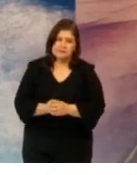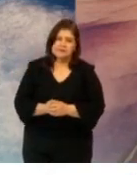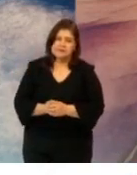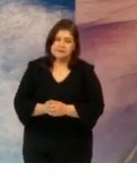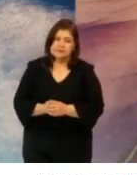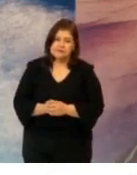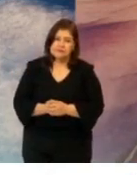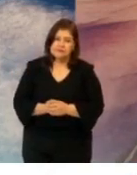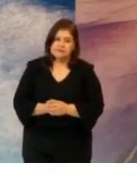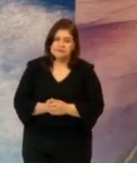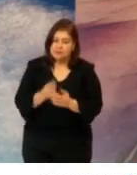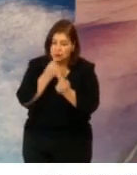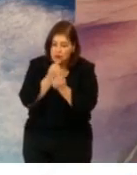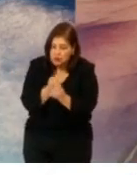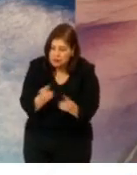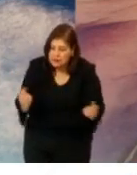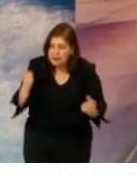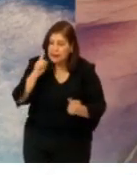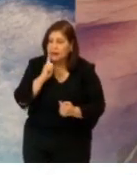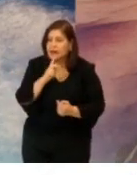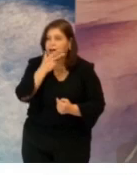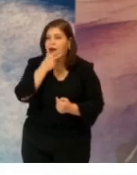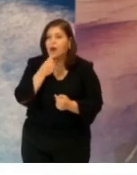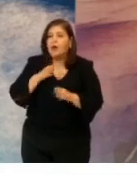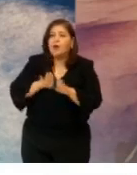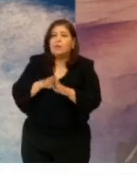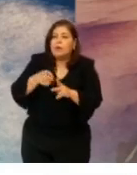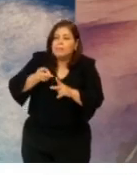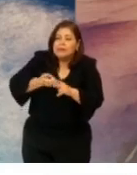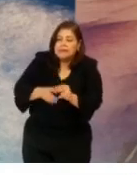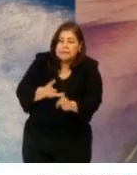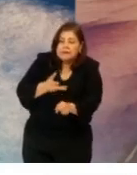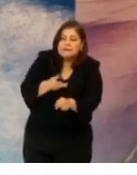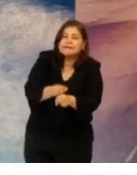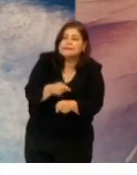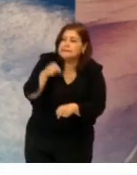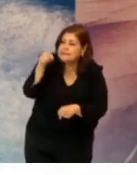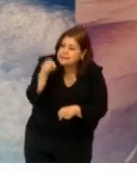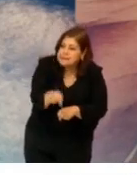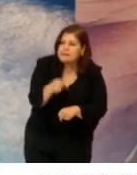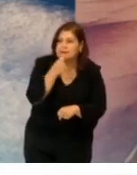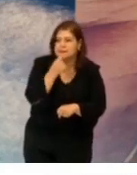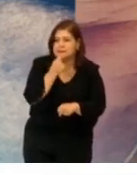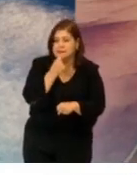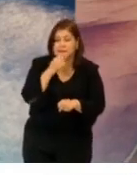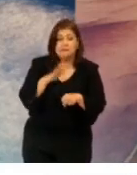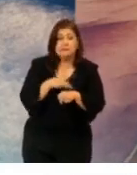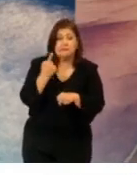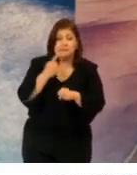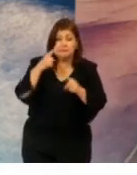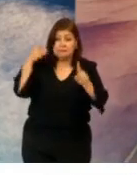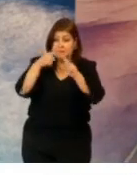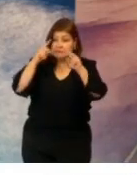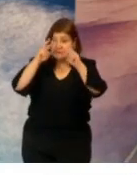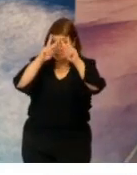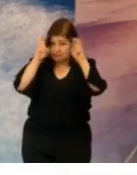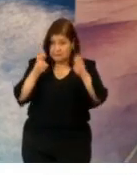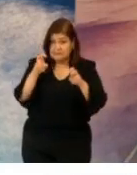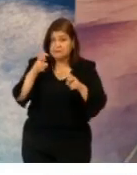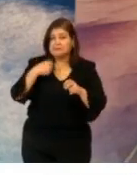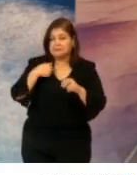¿cómo empezamos con los niños y las niñas? Porque es mi tema, es en la organización en la que yo